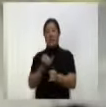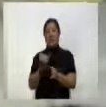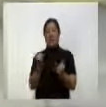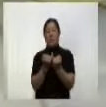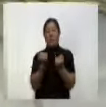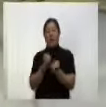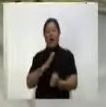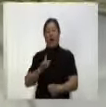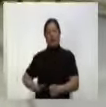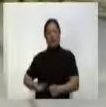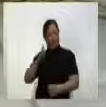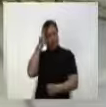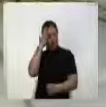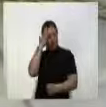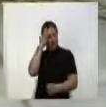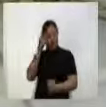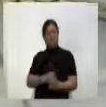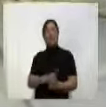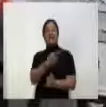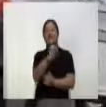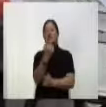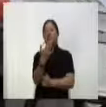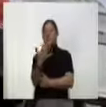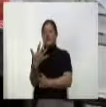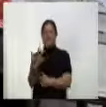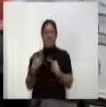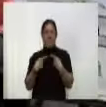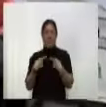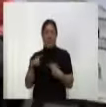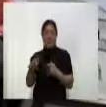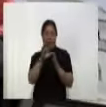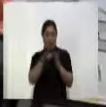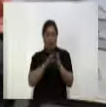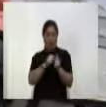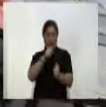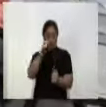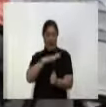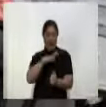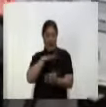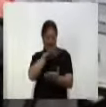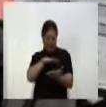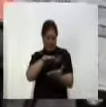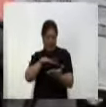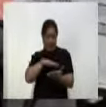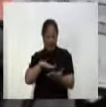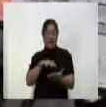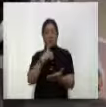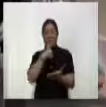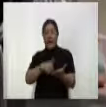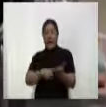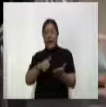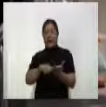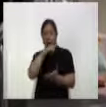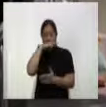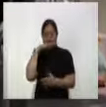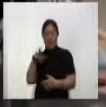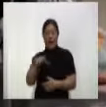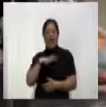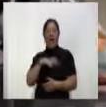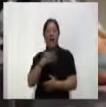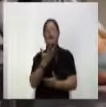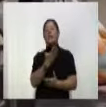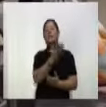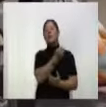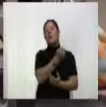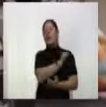gobernadores regionales y a los 155 convencionales constituyentes que redactarán la nueva Carta Magna chilena en un plazo de 9